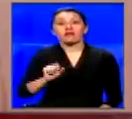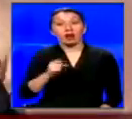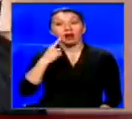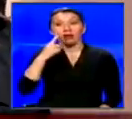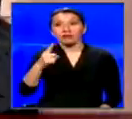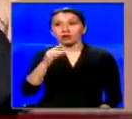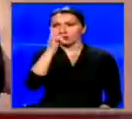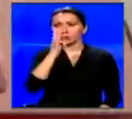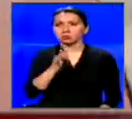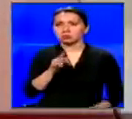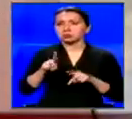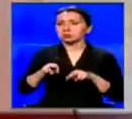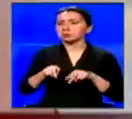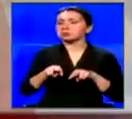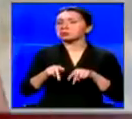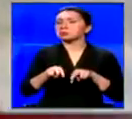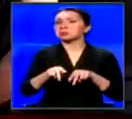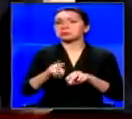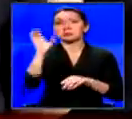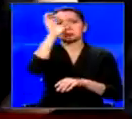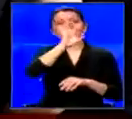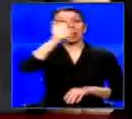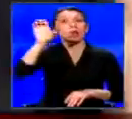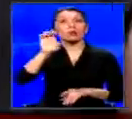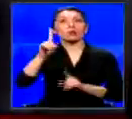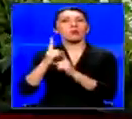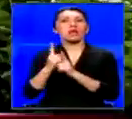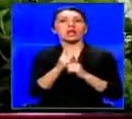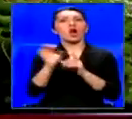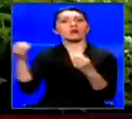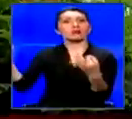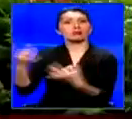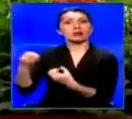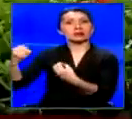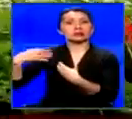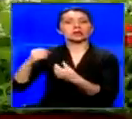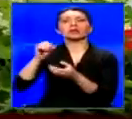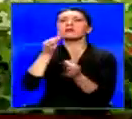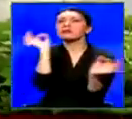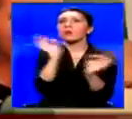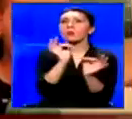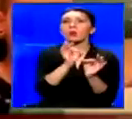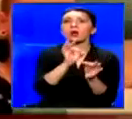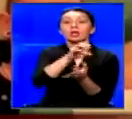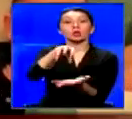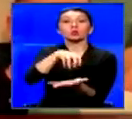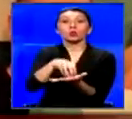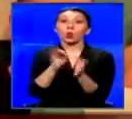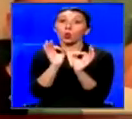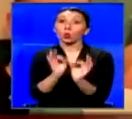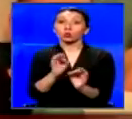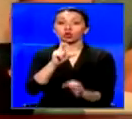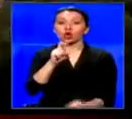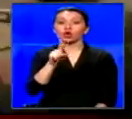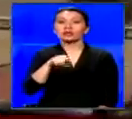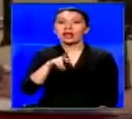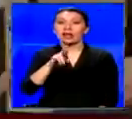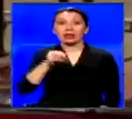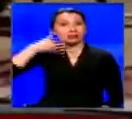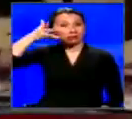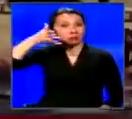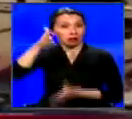los funcionarios públicos paseando por Europa con un guía o capacitador que les enseña la ciudad y, para ser justos, la costanera, pero de